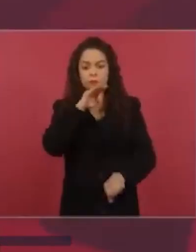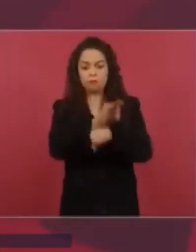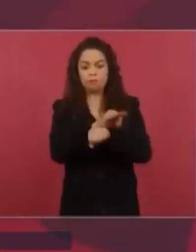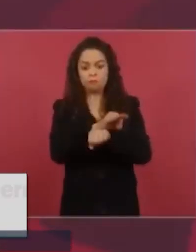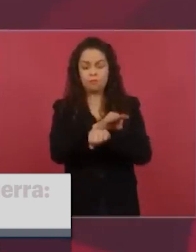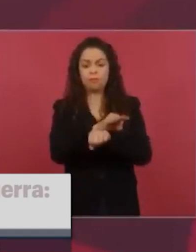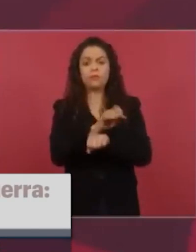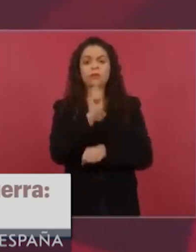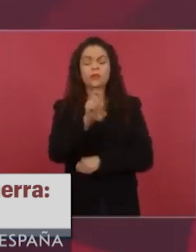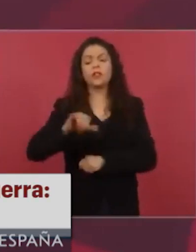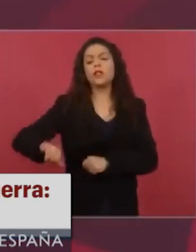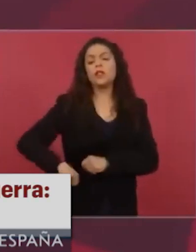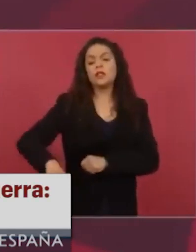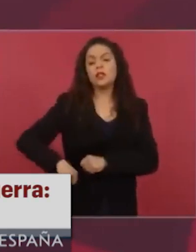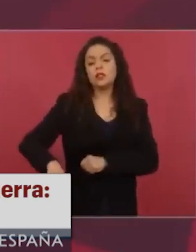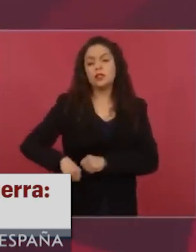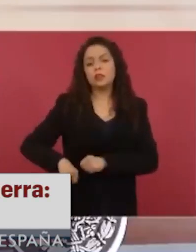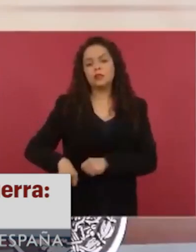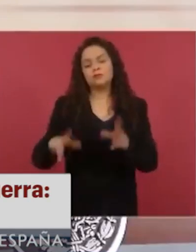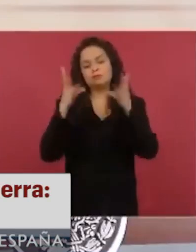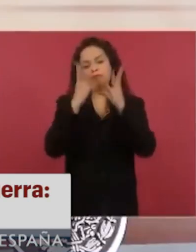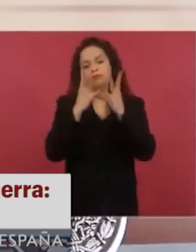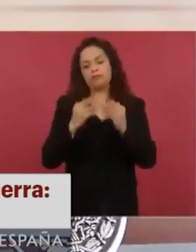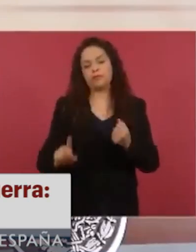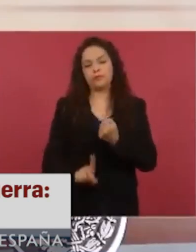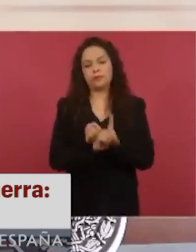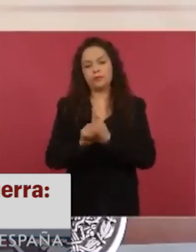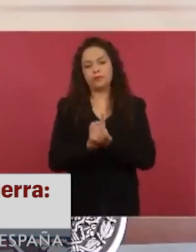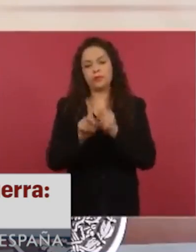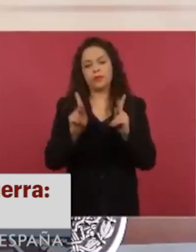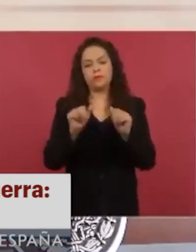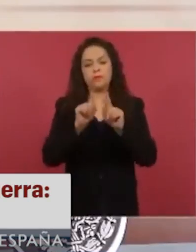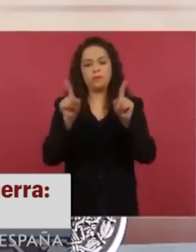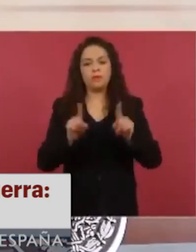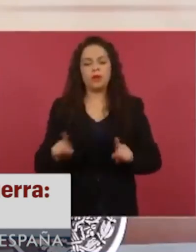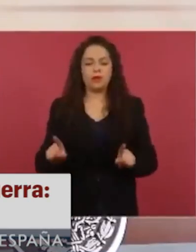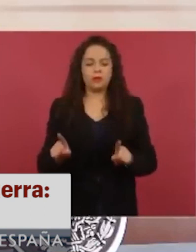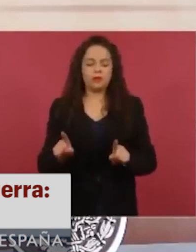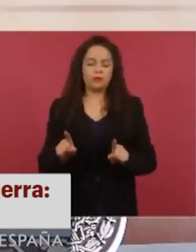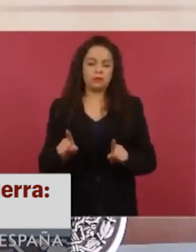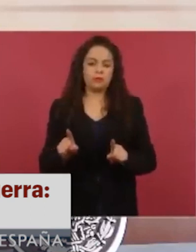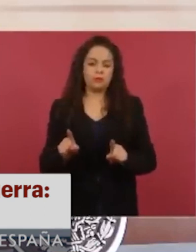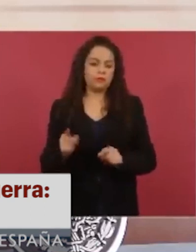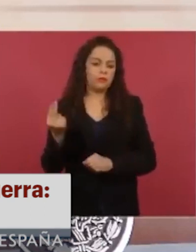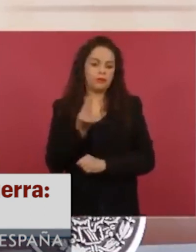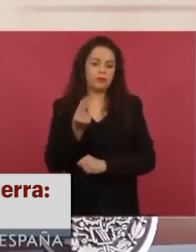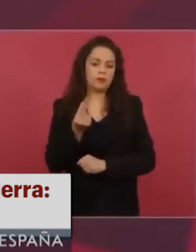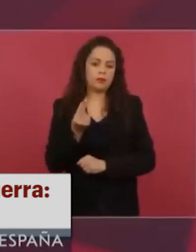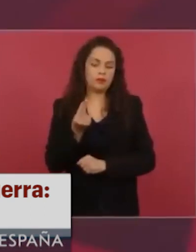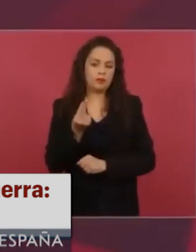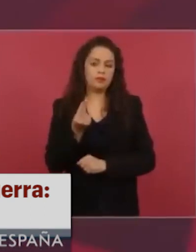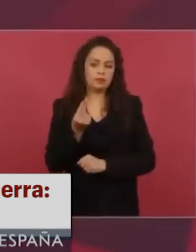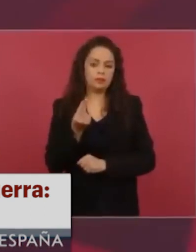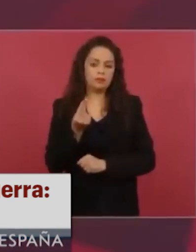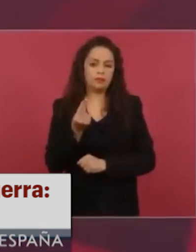embajada de Israel critica postura de amlo sobre guerra ser neutral implica apoyar al terrorismo la embajada de Israel en México no